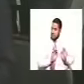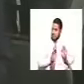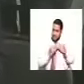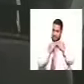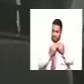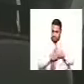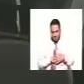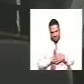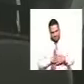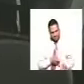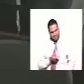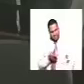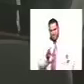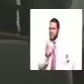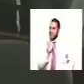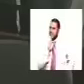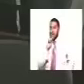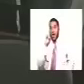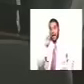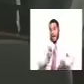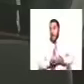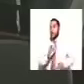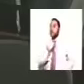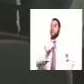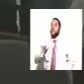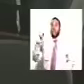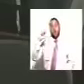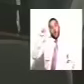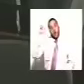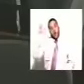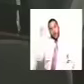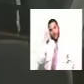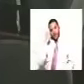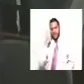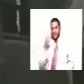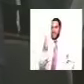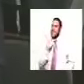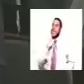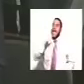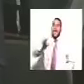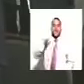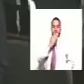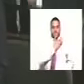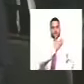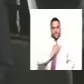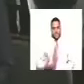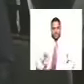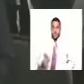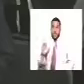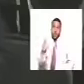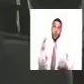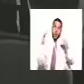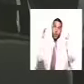Supongo que esas llamadas son del alto gobierno, las que suele hacer aquí la presidencia de la